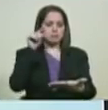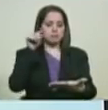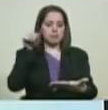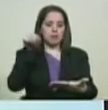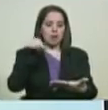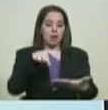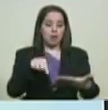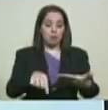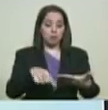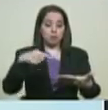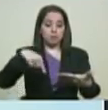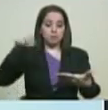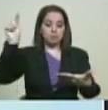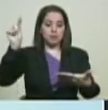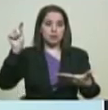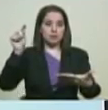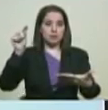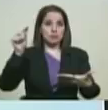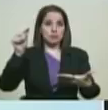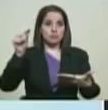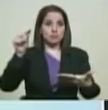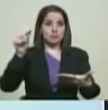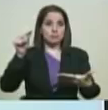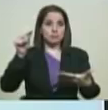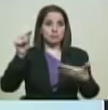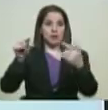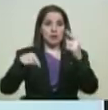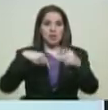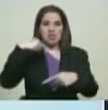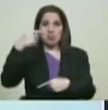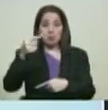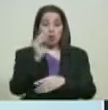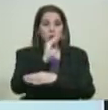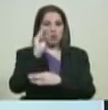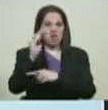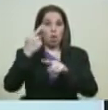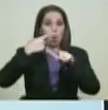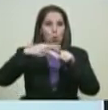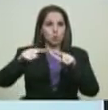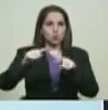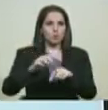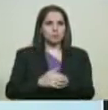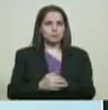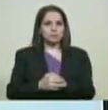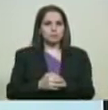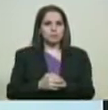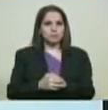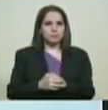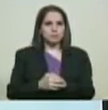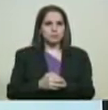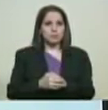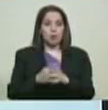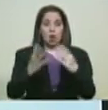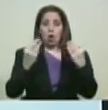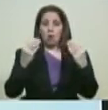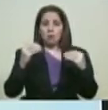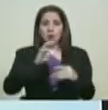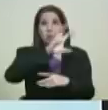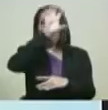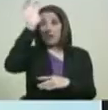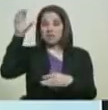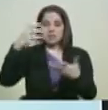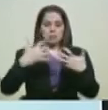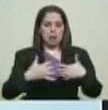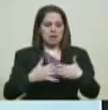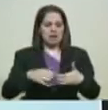Entonces viene otro acto de protección del voto. En muchos países la gente vota en la